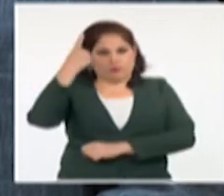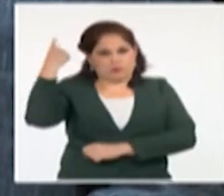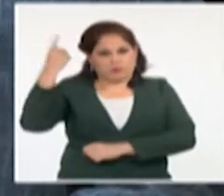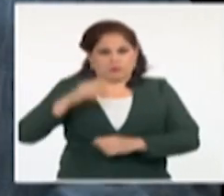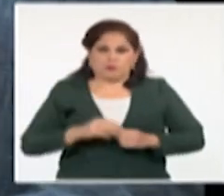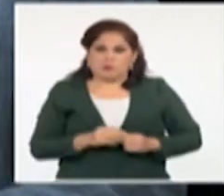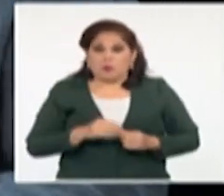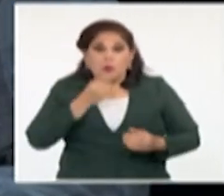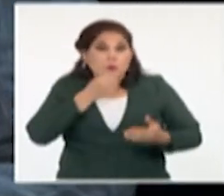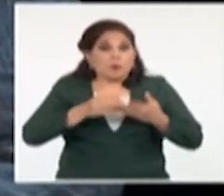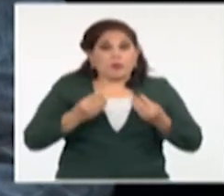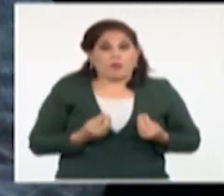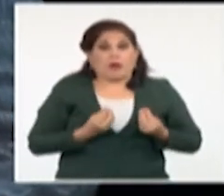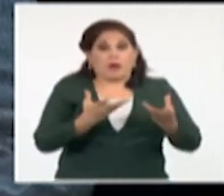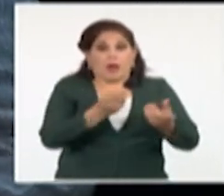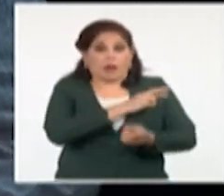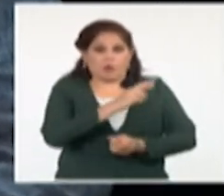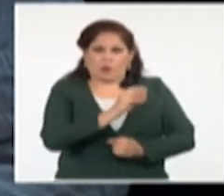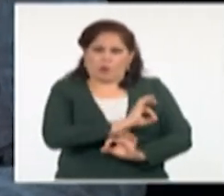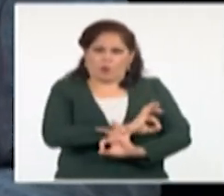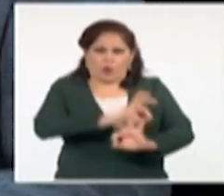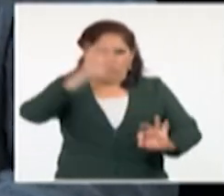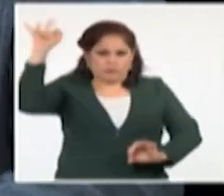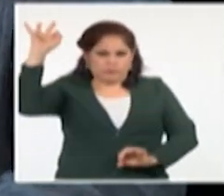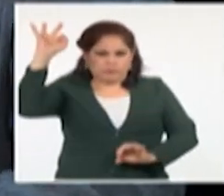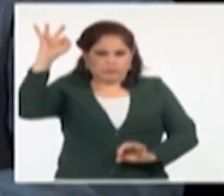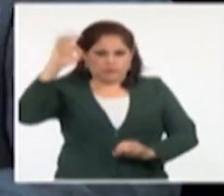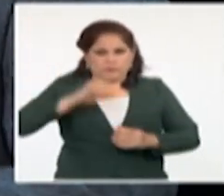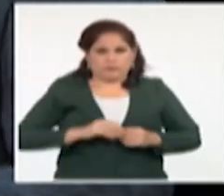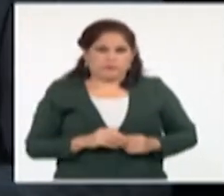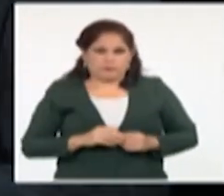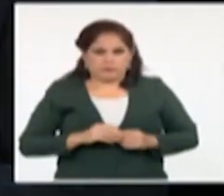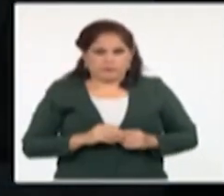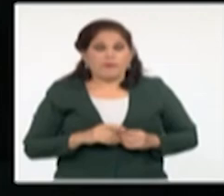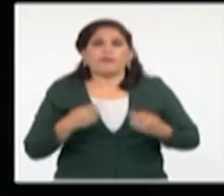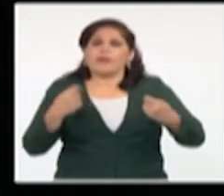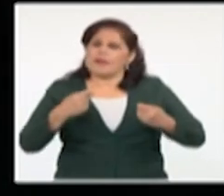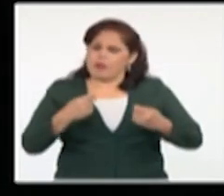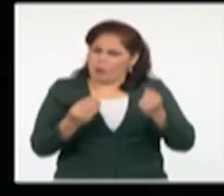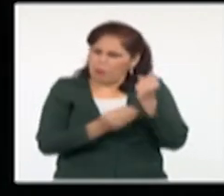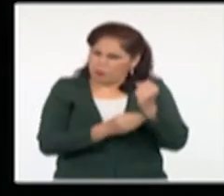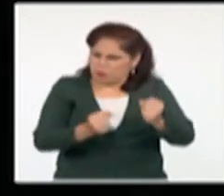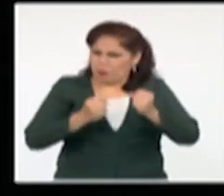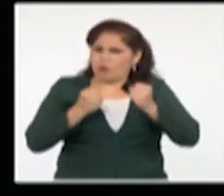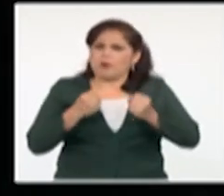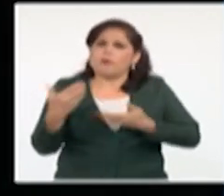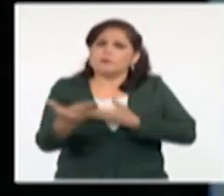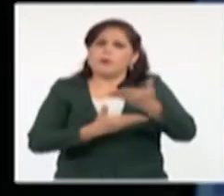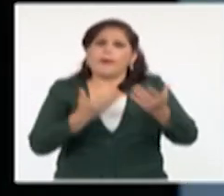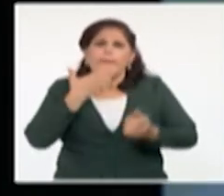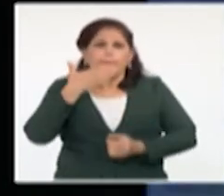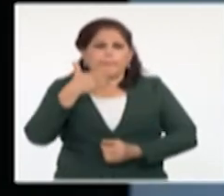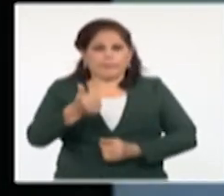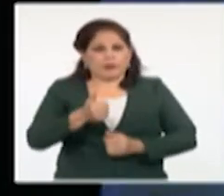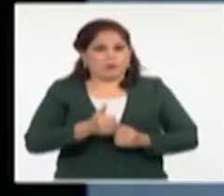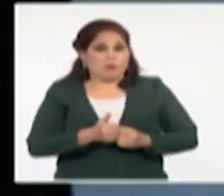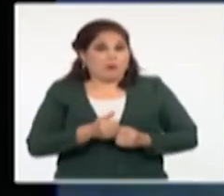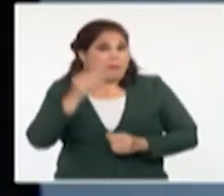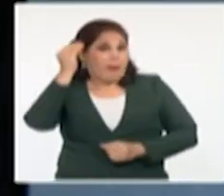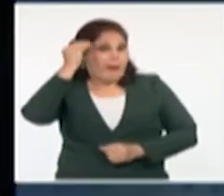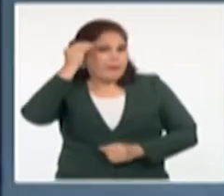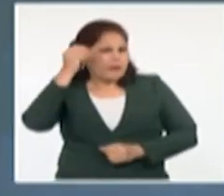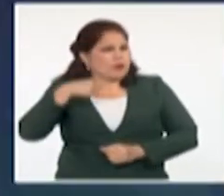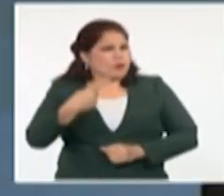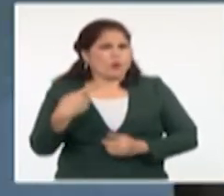No vamos a regalar la revolución ni sus espacios. Debemos y podemos gestionarlos mejor, aprendiendo más de